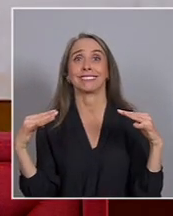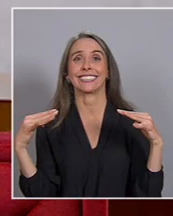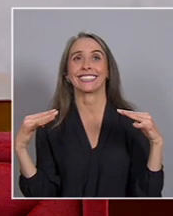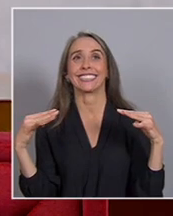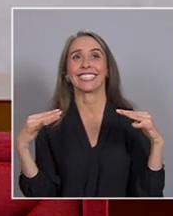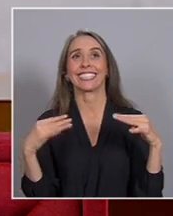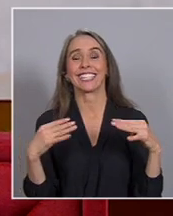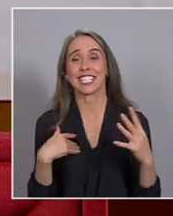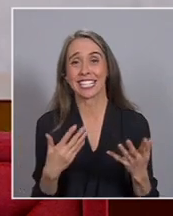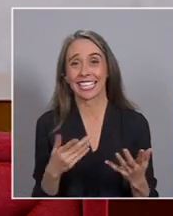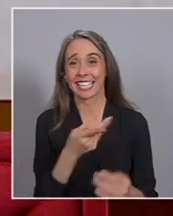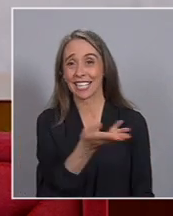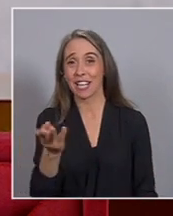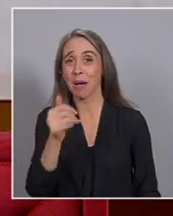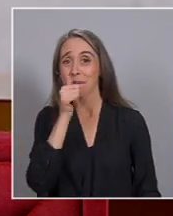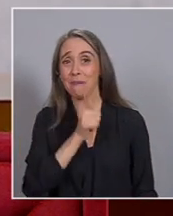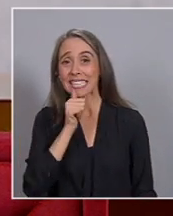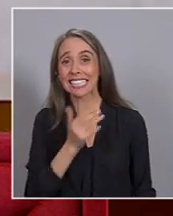temo de su paciencia.